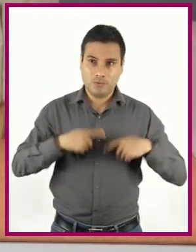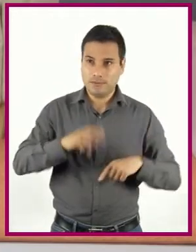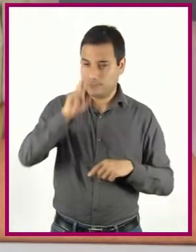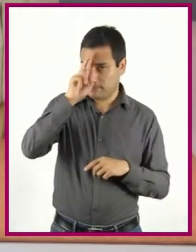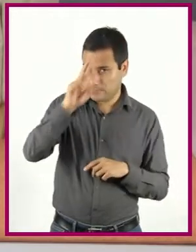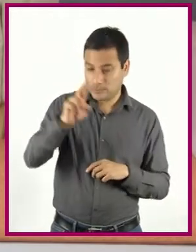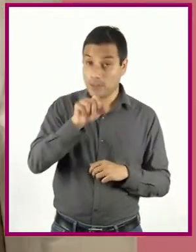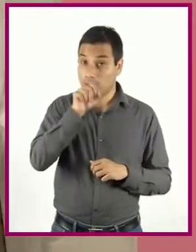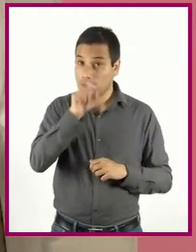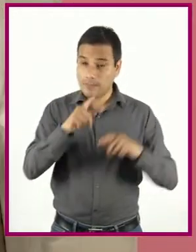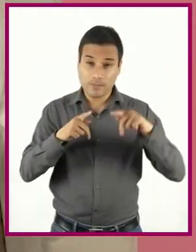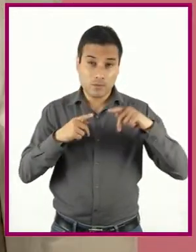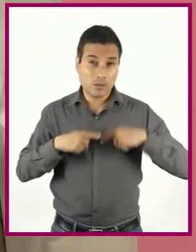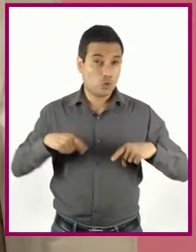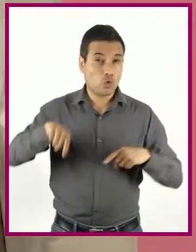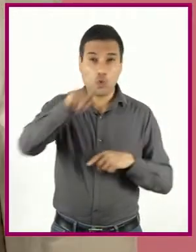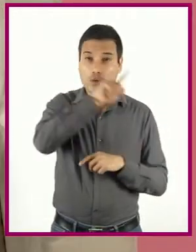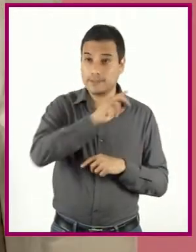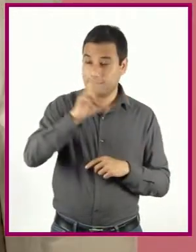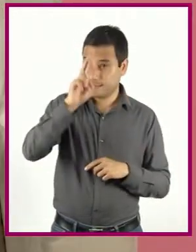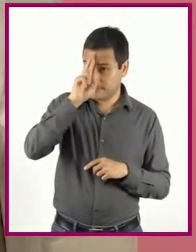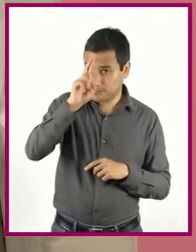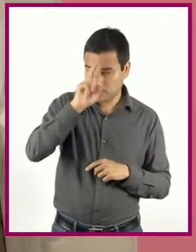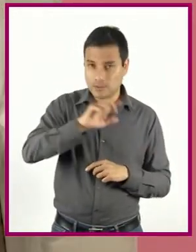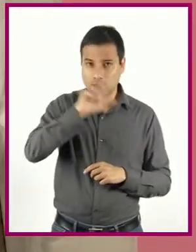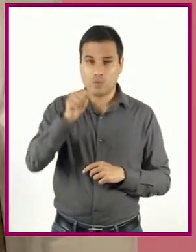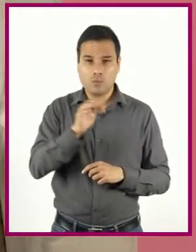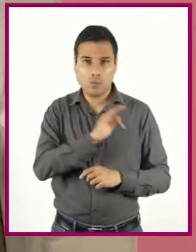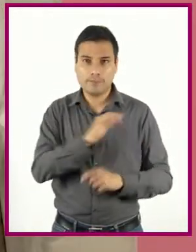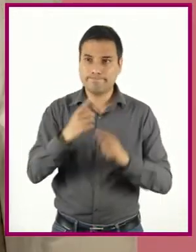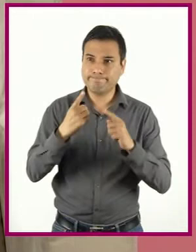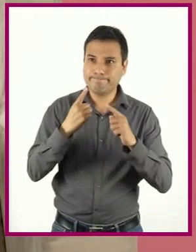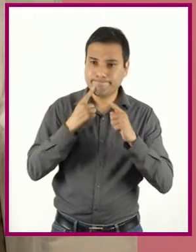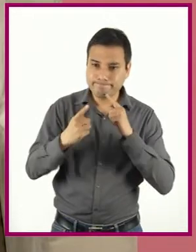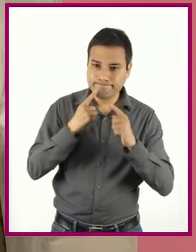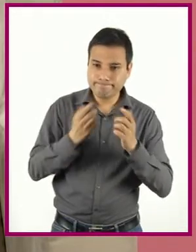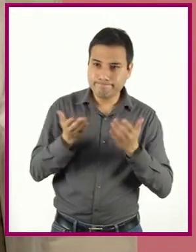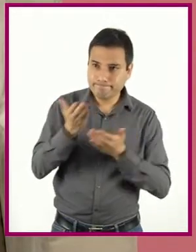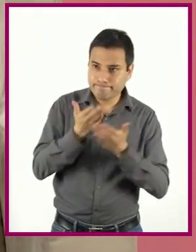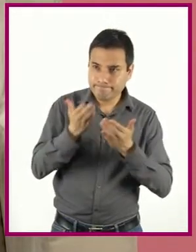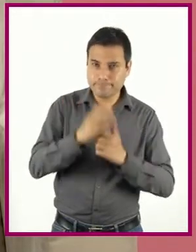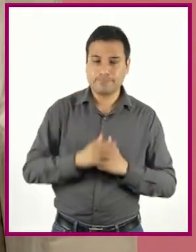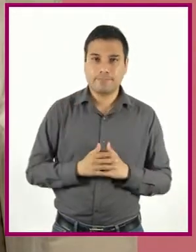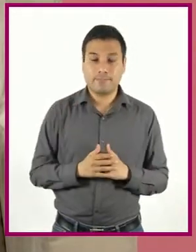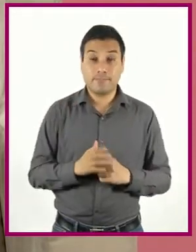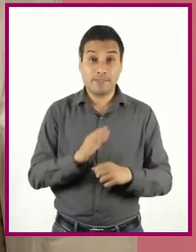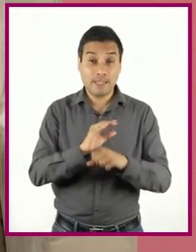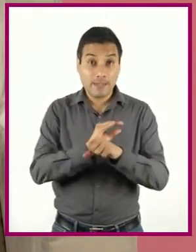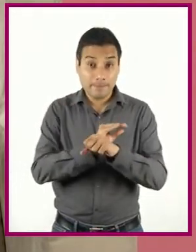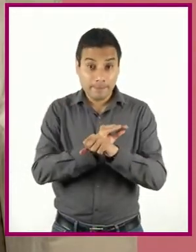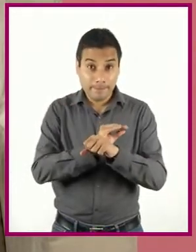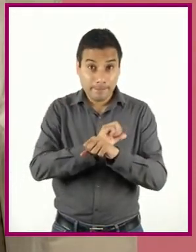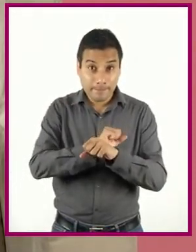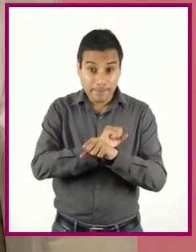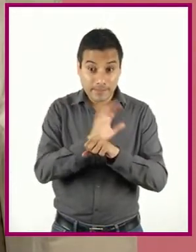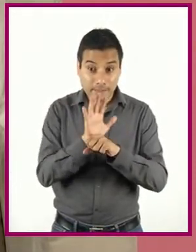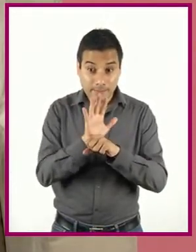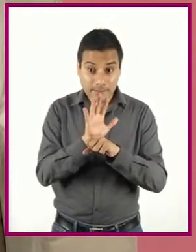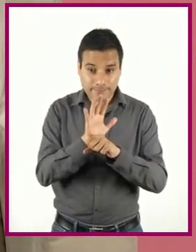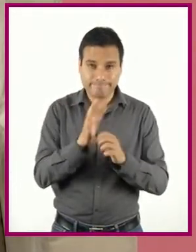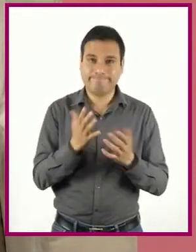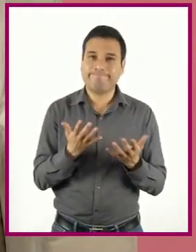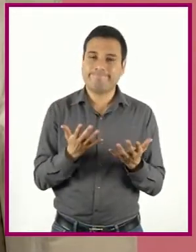armónica, del respeto y del diálogo entre las diferentes culturas. La pandemia, sin embargo, nos ha